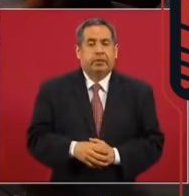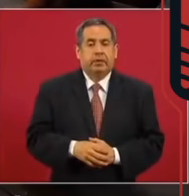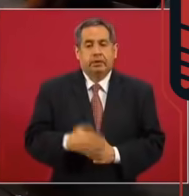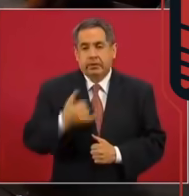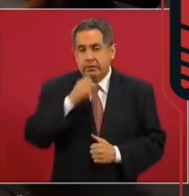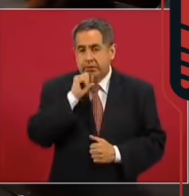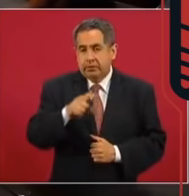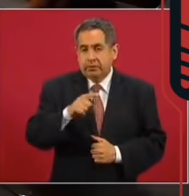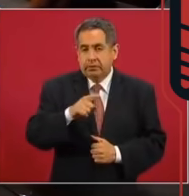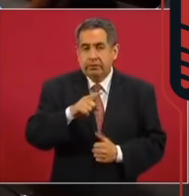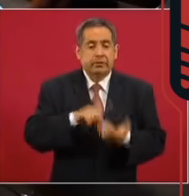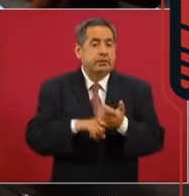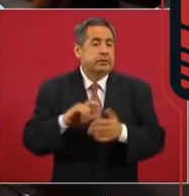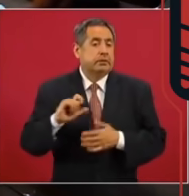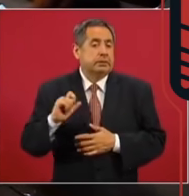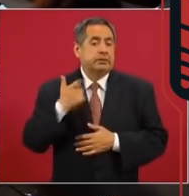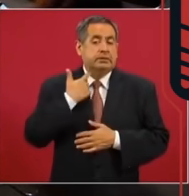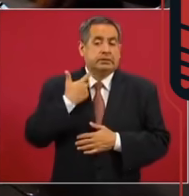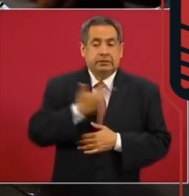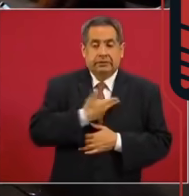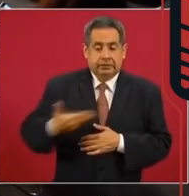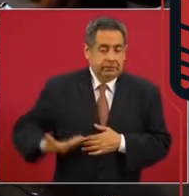y los expresidentes